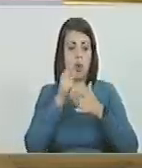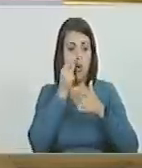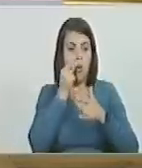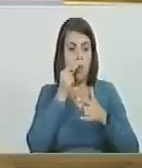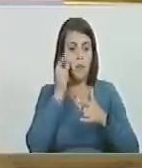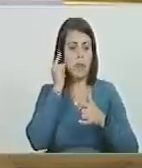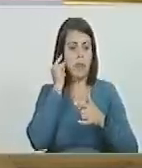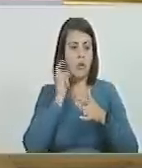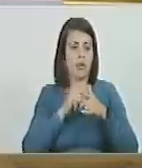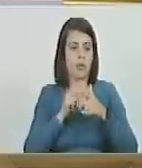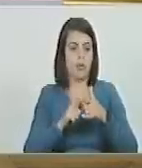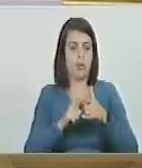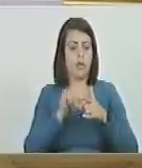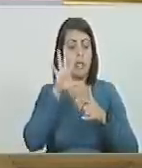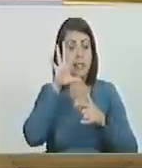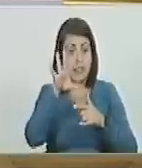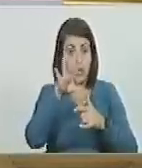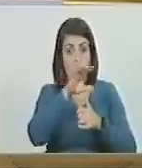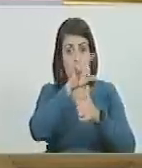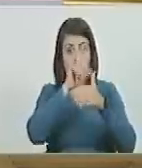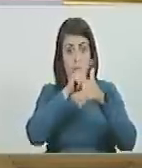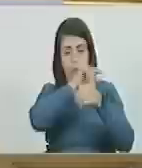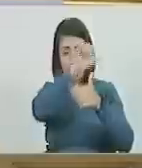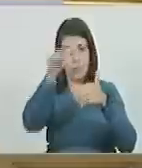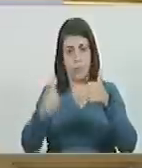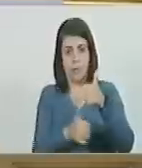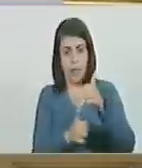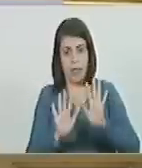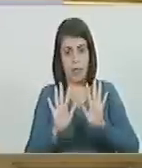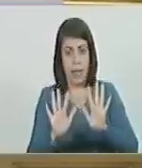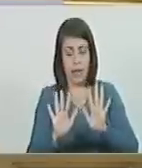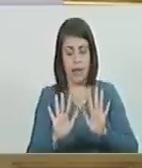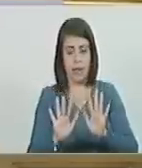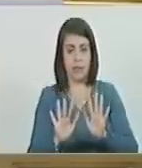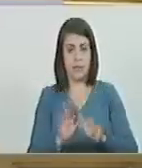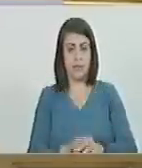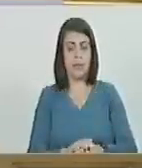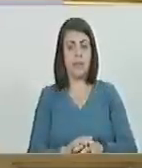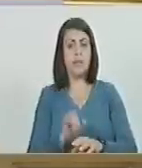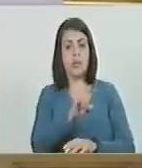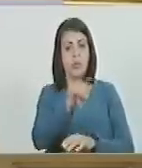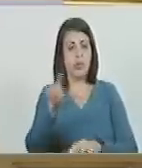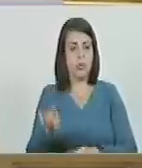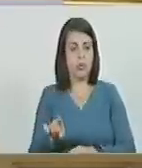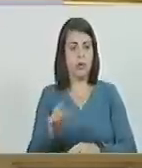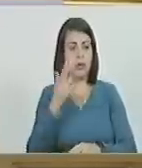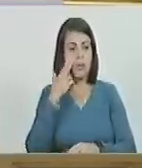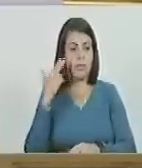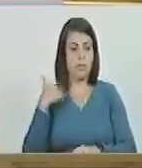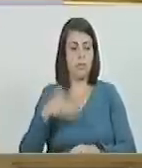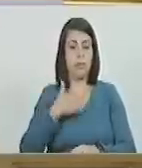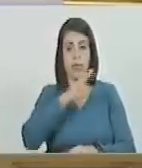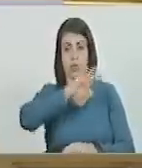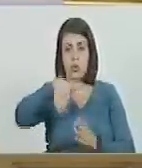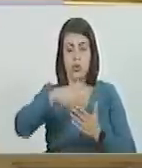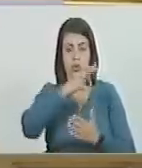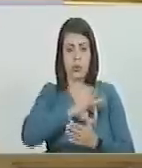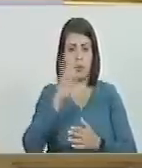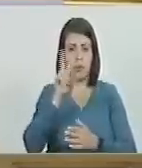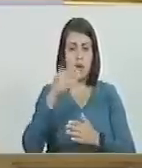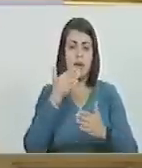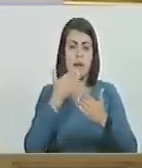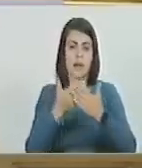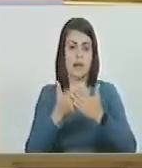mejores, que los 5 rectores principales y los 10 rectores suplentes sean motivo de orgullo de toda la sociedad venezolana. Muchas